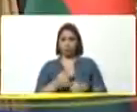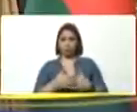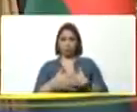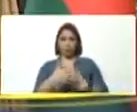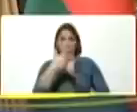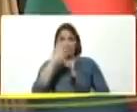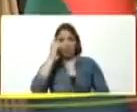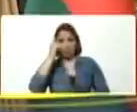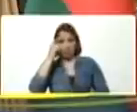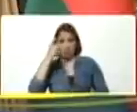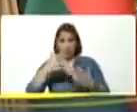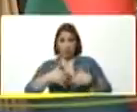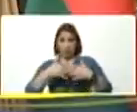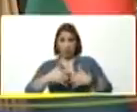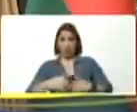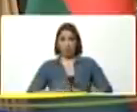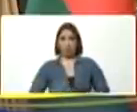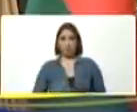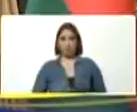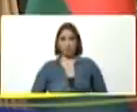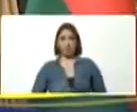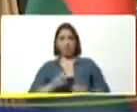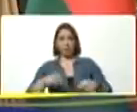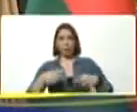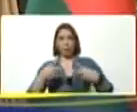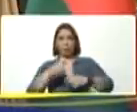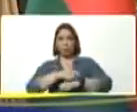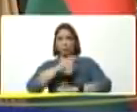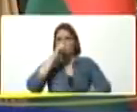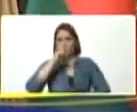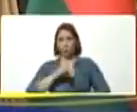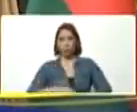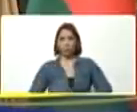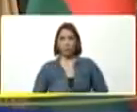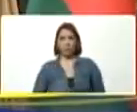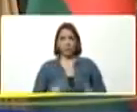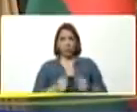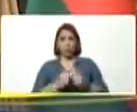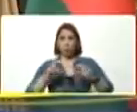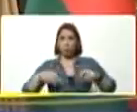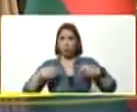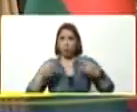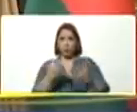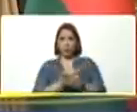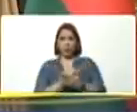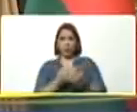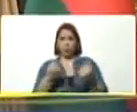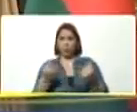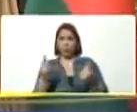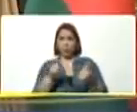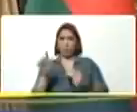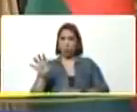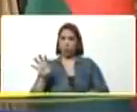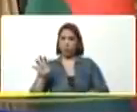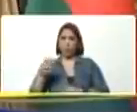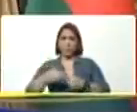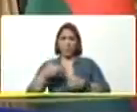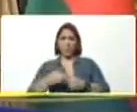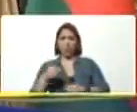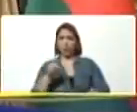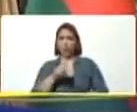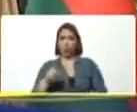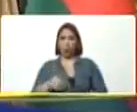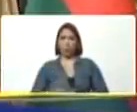Esta fábrica, en la nueva época, con la nueva economía no dependiente, no